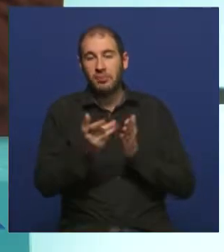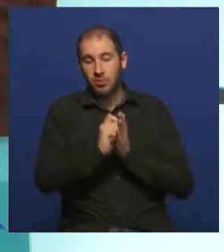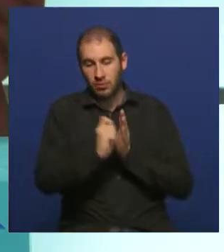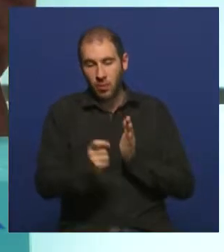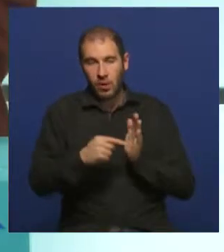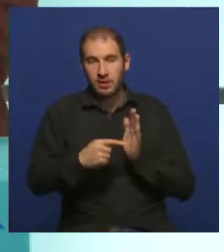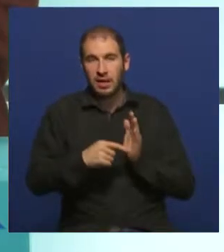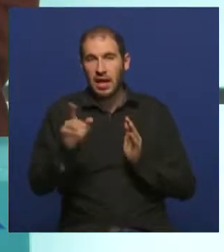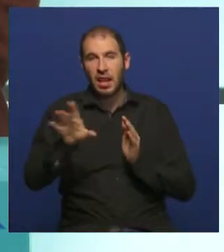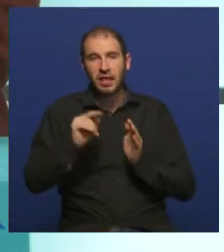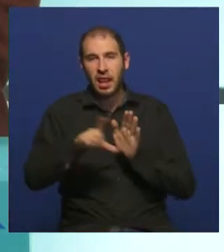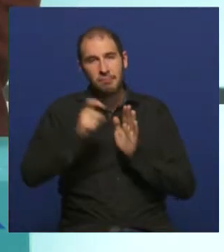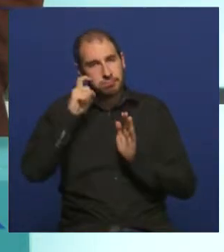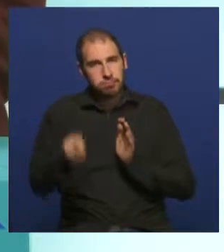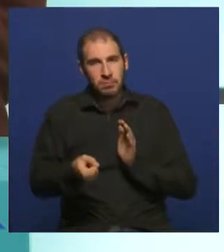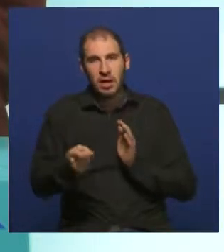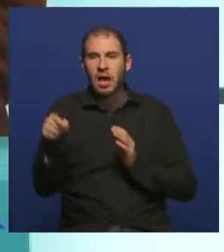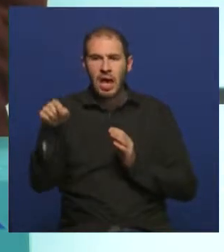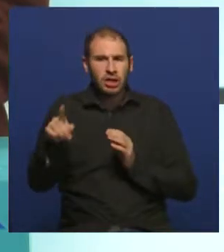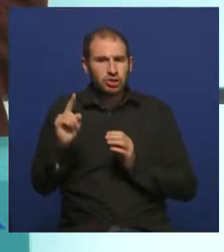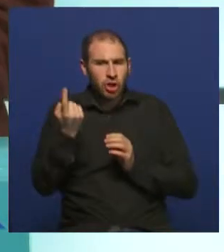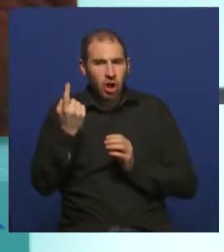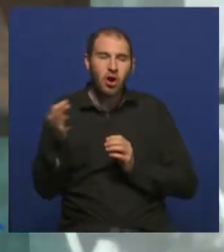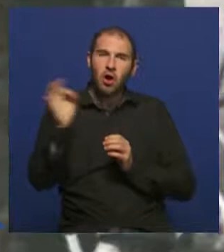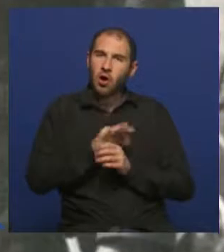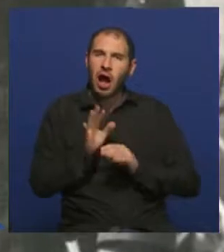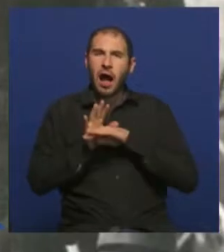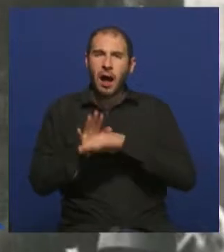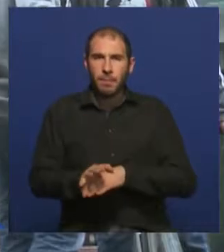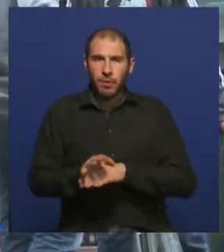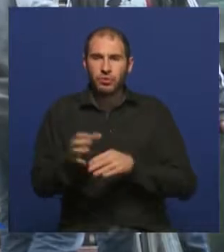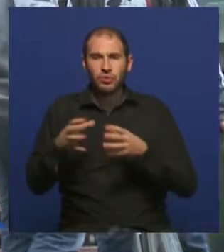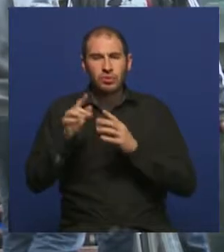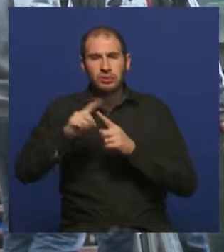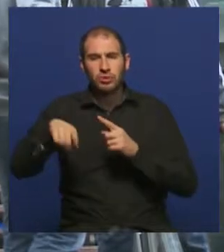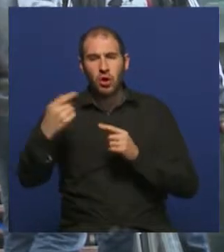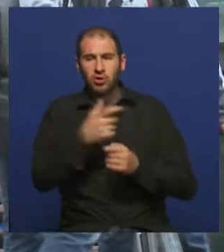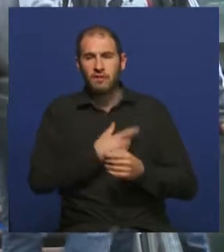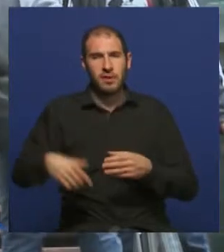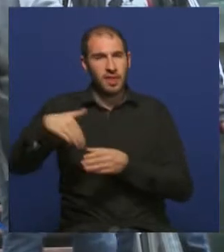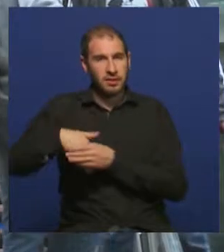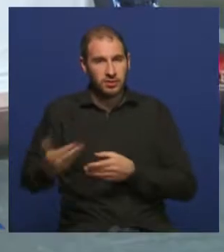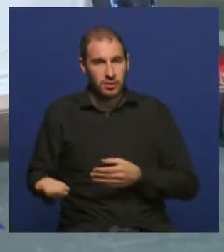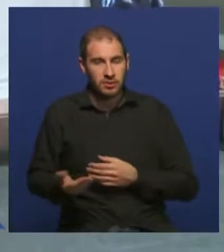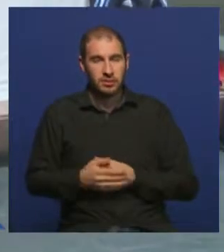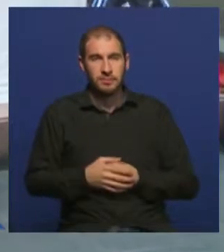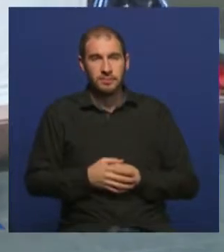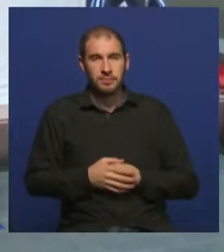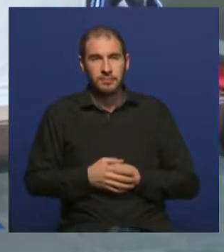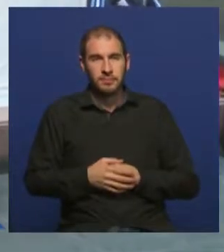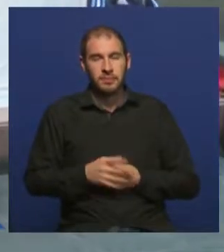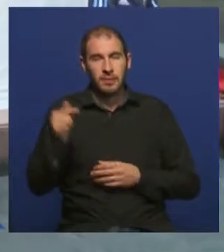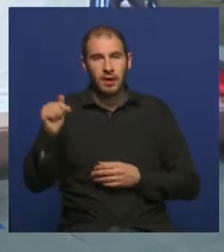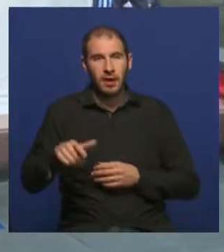decir, eligieron la ilegalidad ellos solos o lo acompañaron las otras instituciones del Estado. Y ahí son